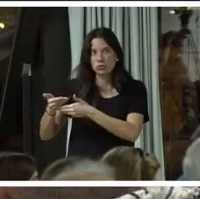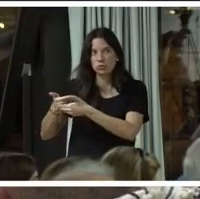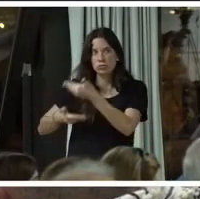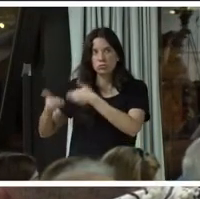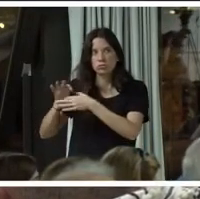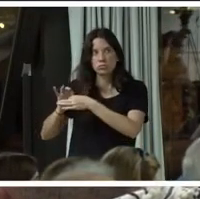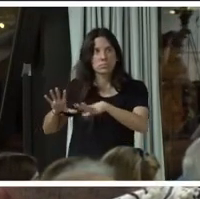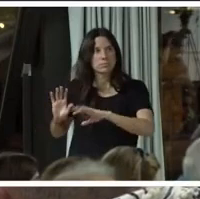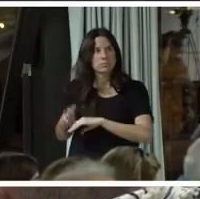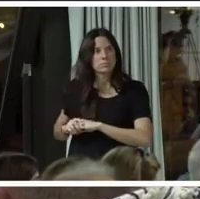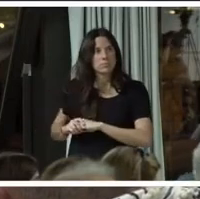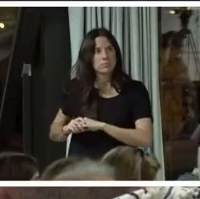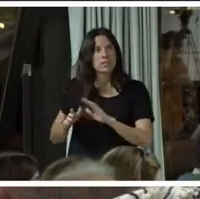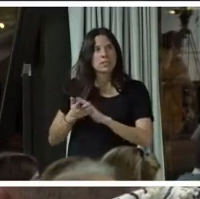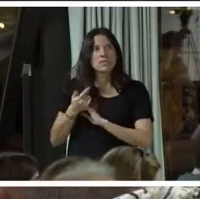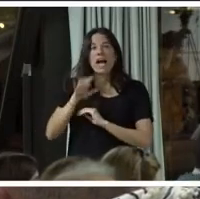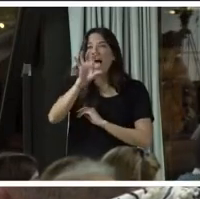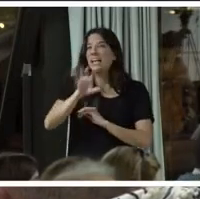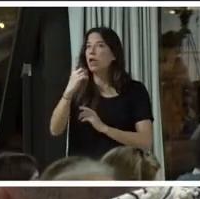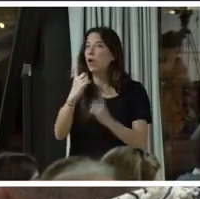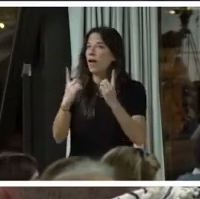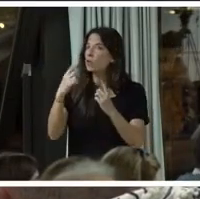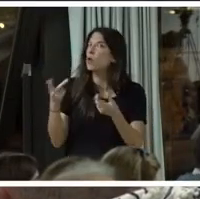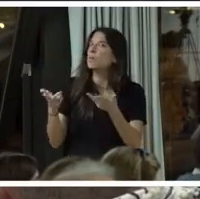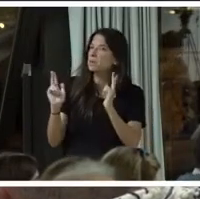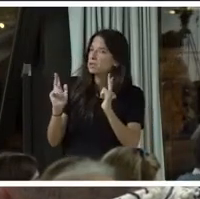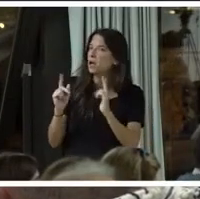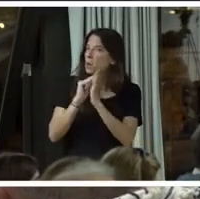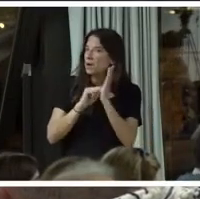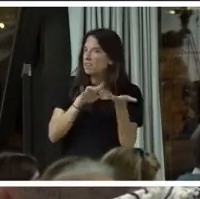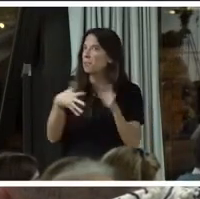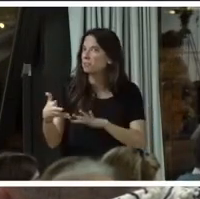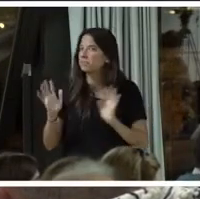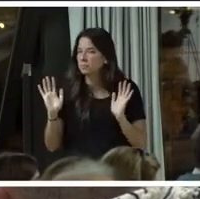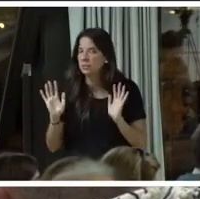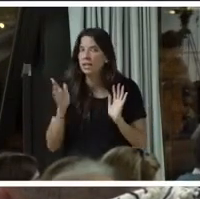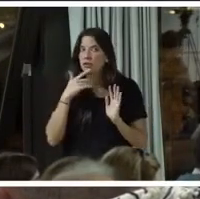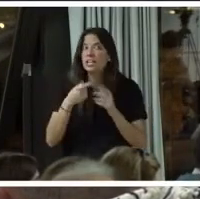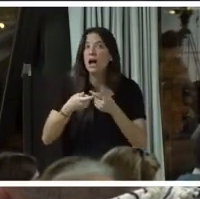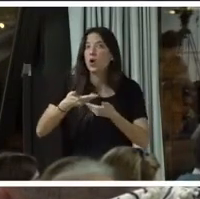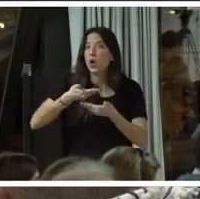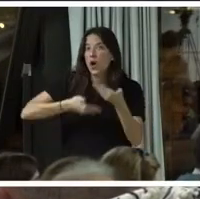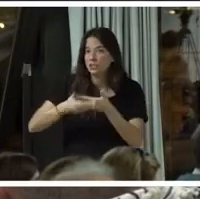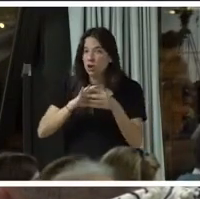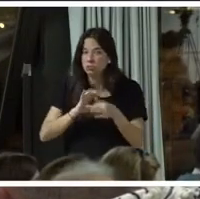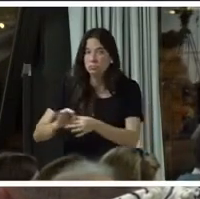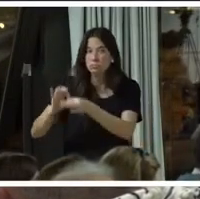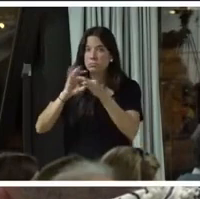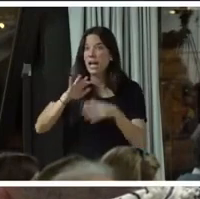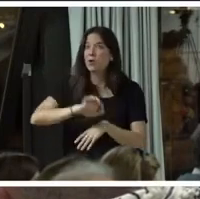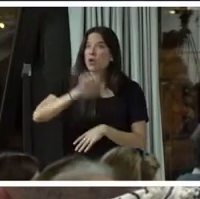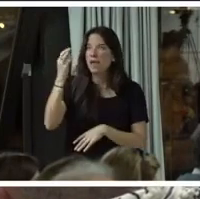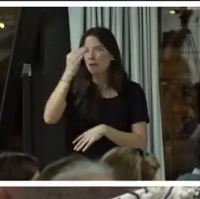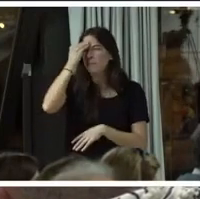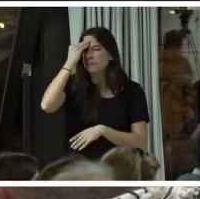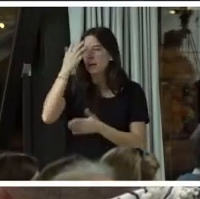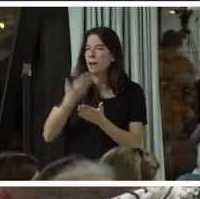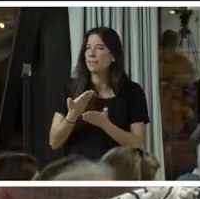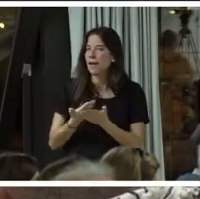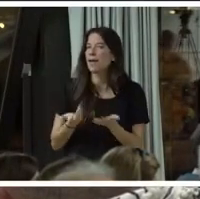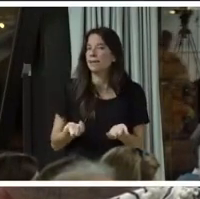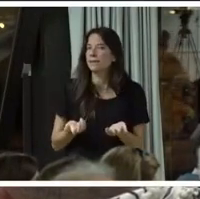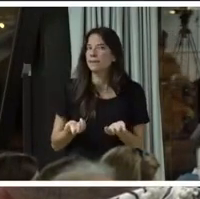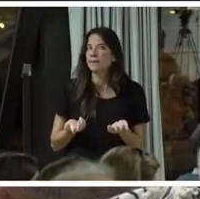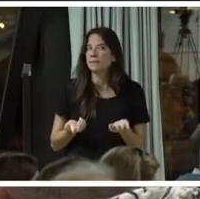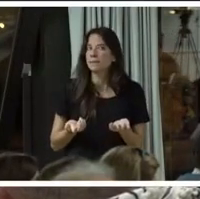permite cada estado hacer esa esa medida y la comisión europea se tiene que eh digamos plantear el Por qué